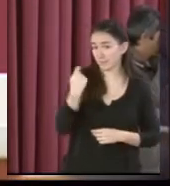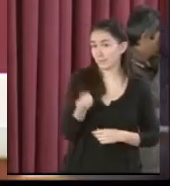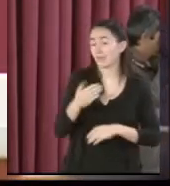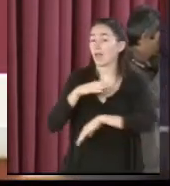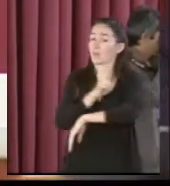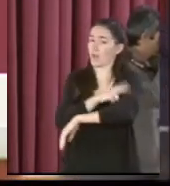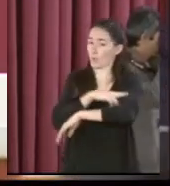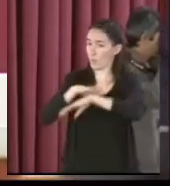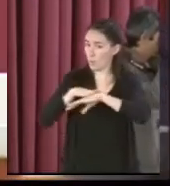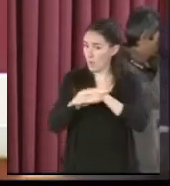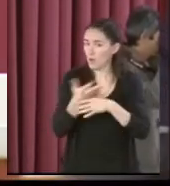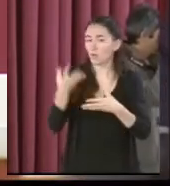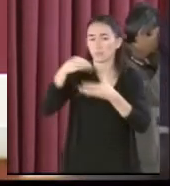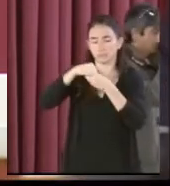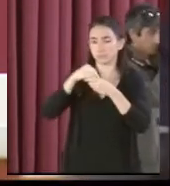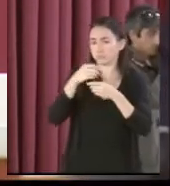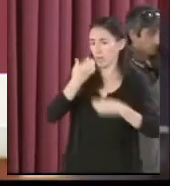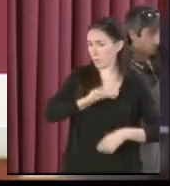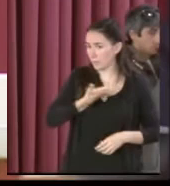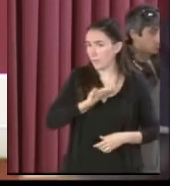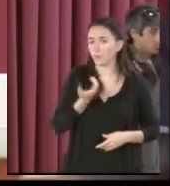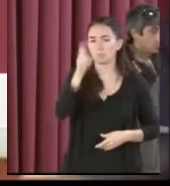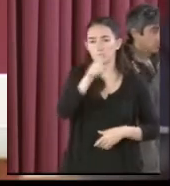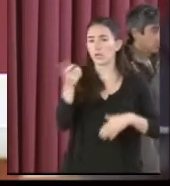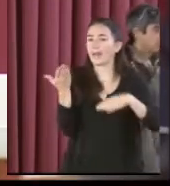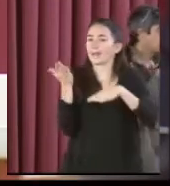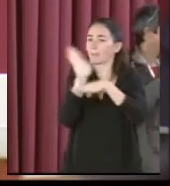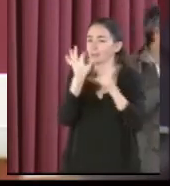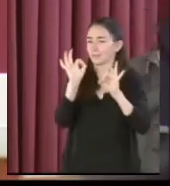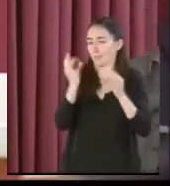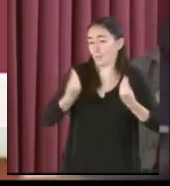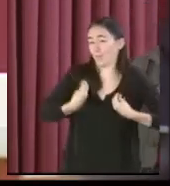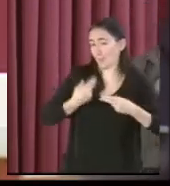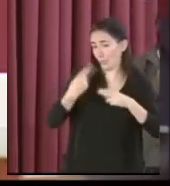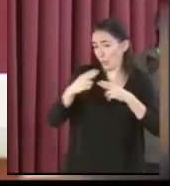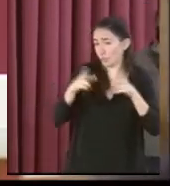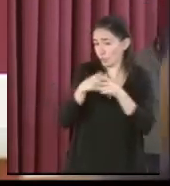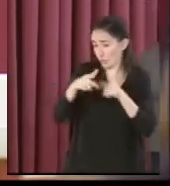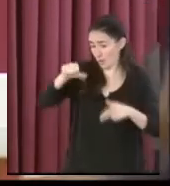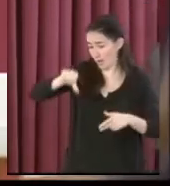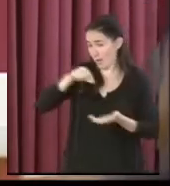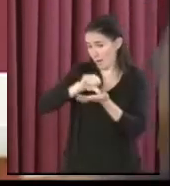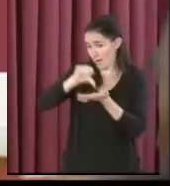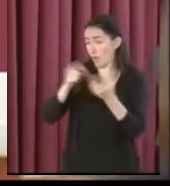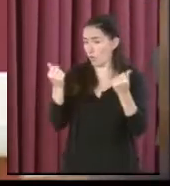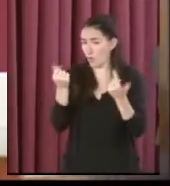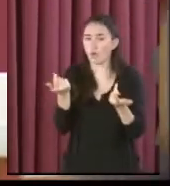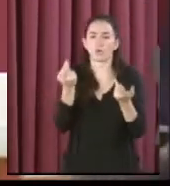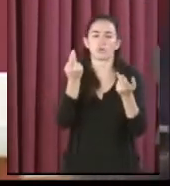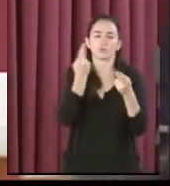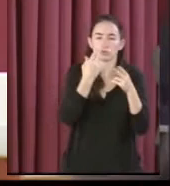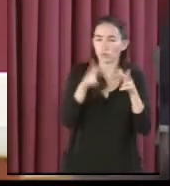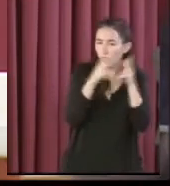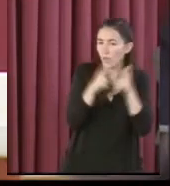Corporación, representantes de la vida social económica de la ciudad, representantes de organizaciones económicas, sociales,